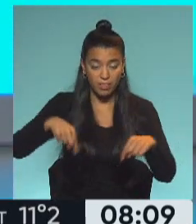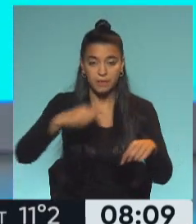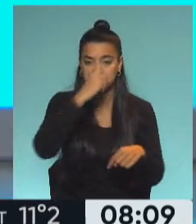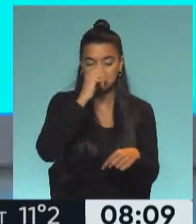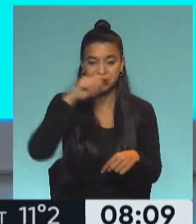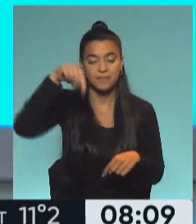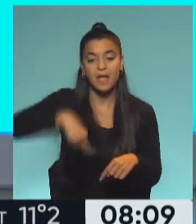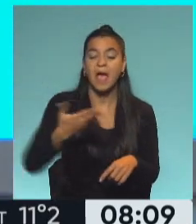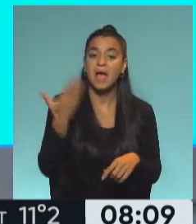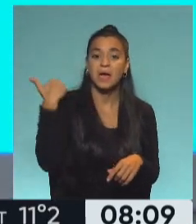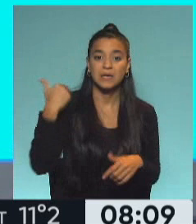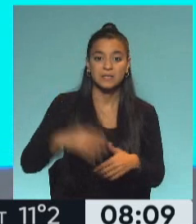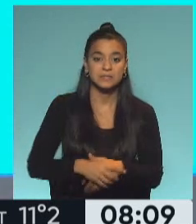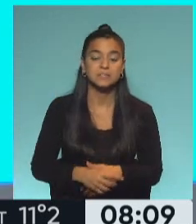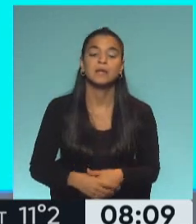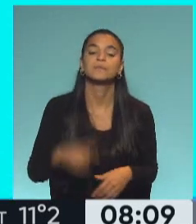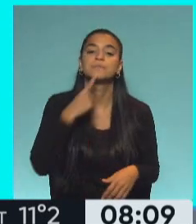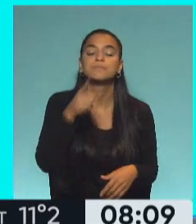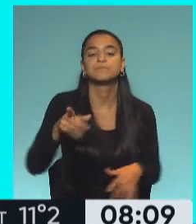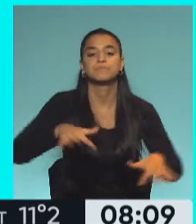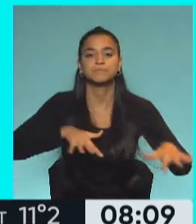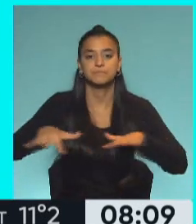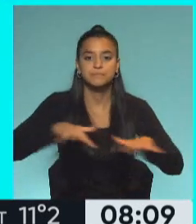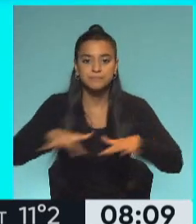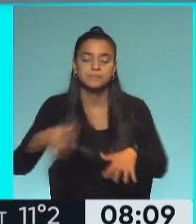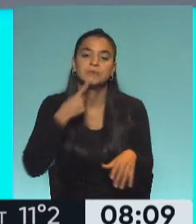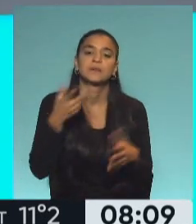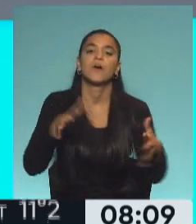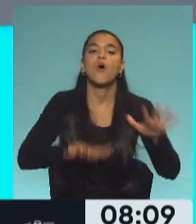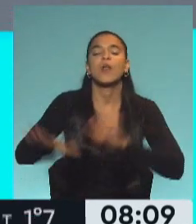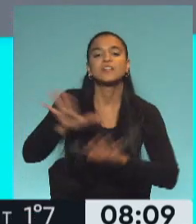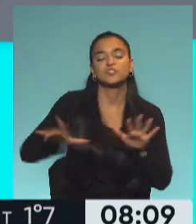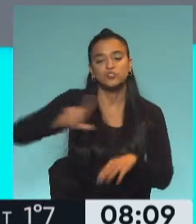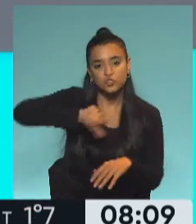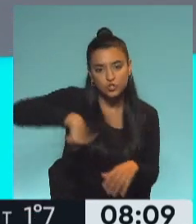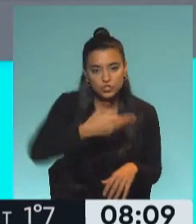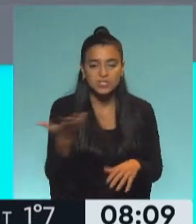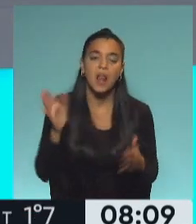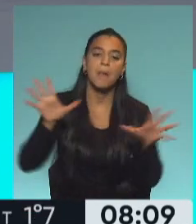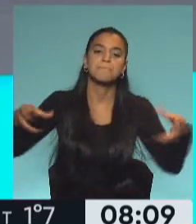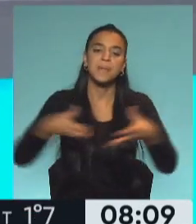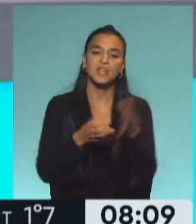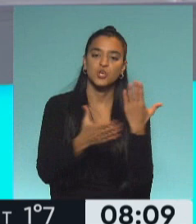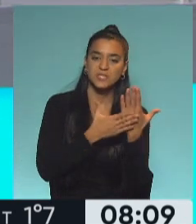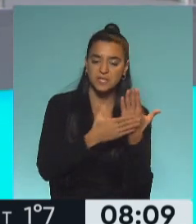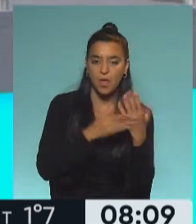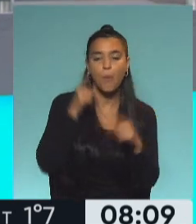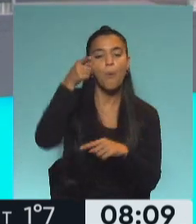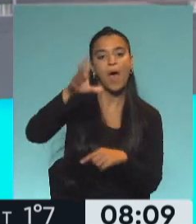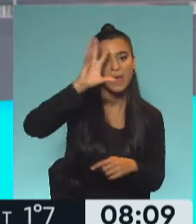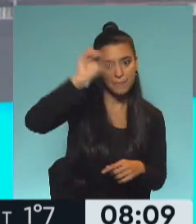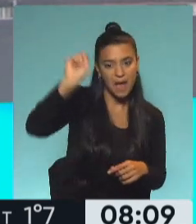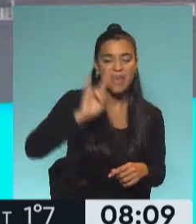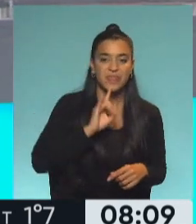se realizó en el día de ayer una movilización por parte de organizaciones sociales y partidos de izquierda hacia la Embajada